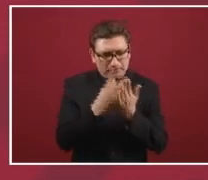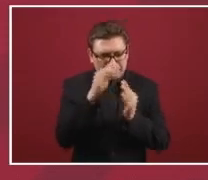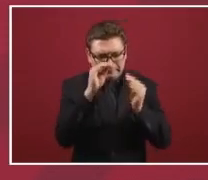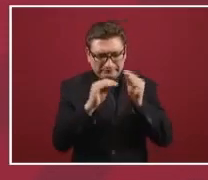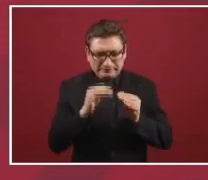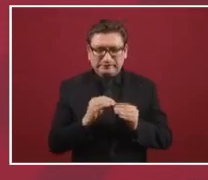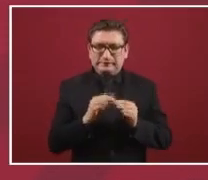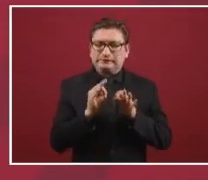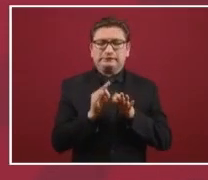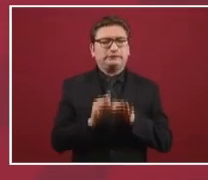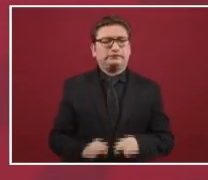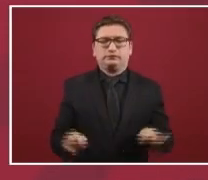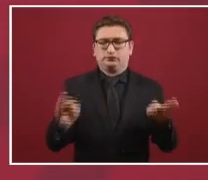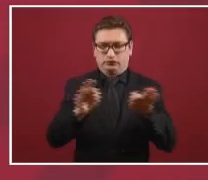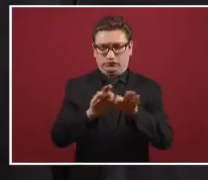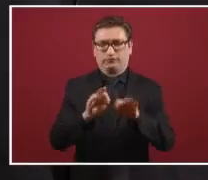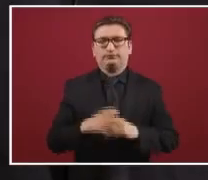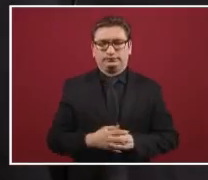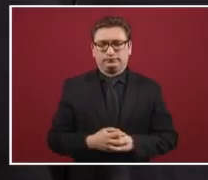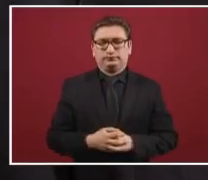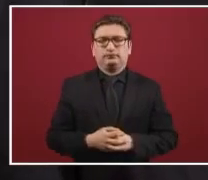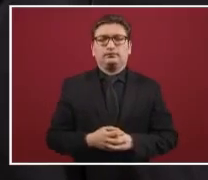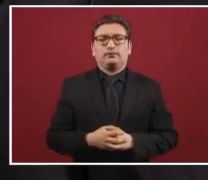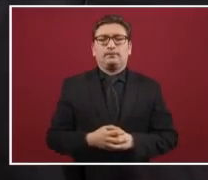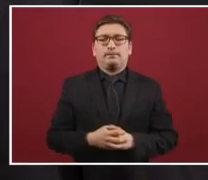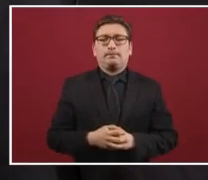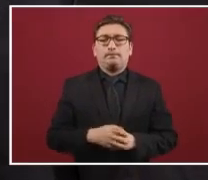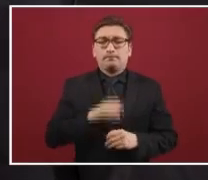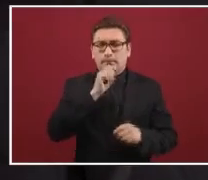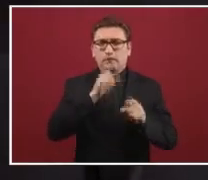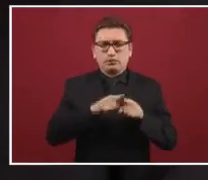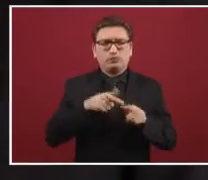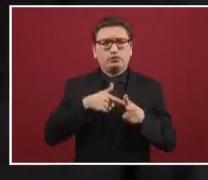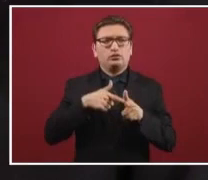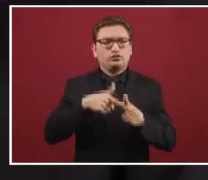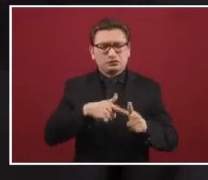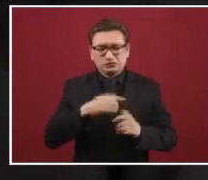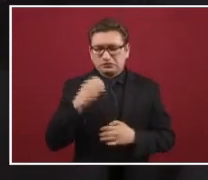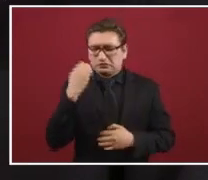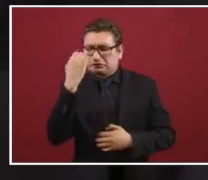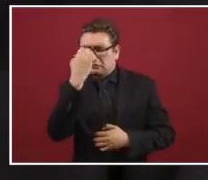importante, y se siguen también analizando